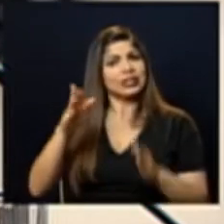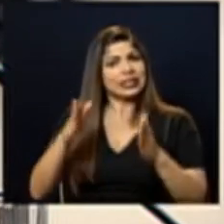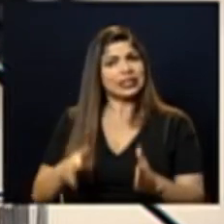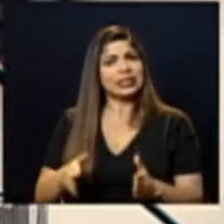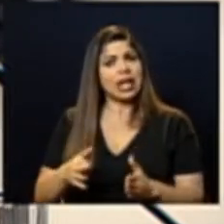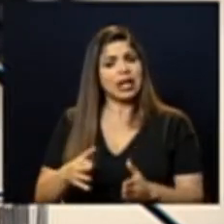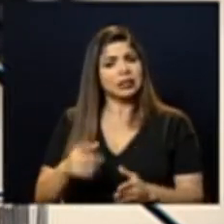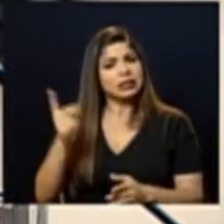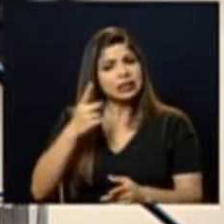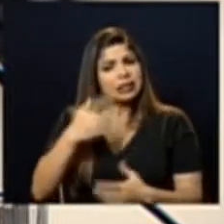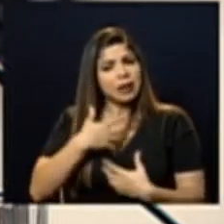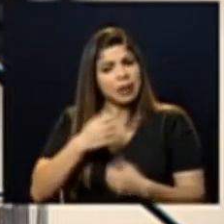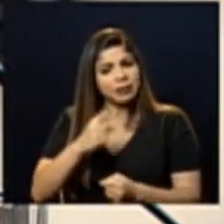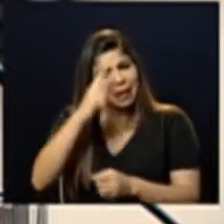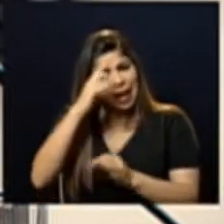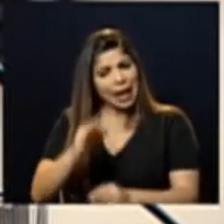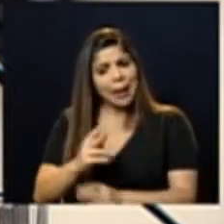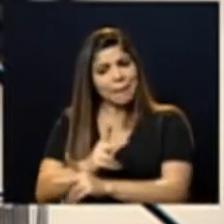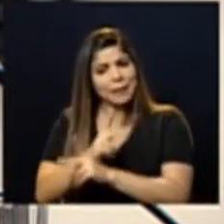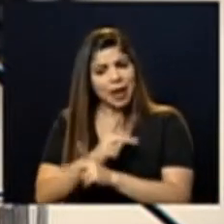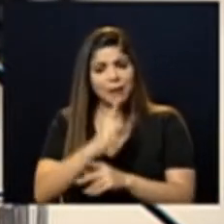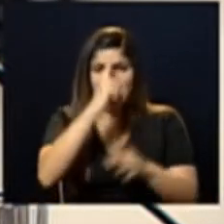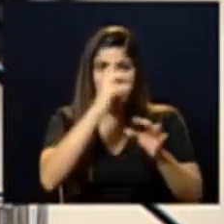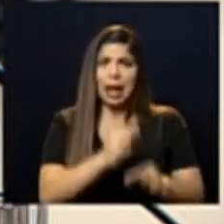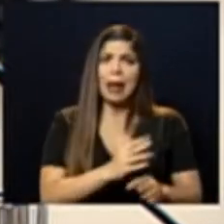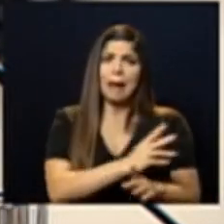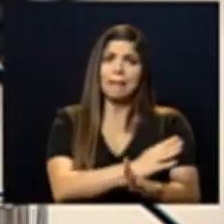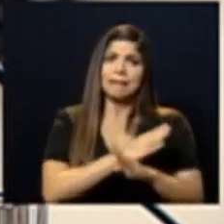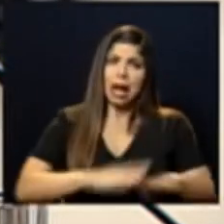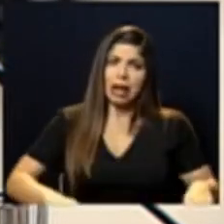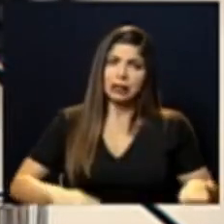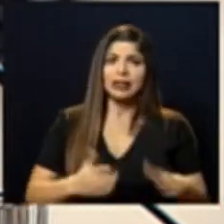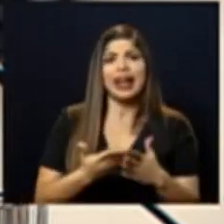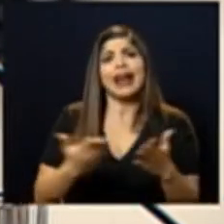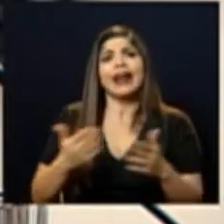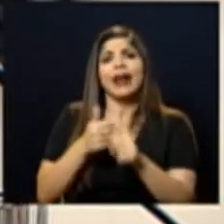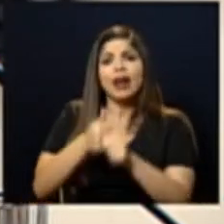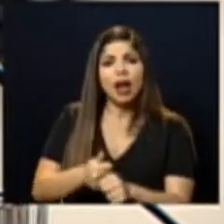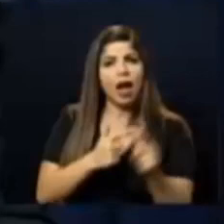en la prevención y en la paz antes que en las armas.